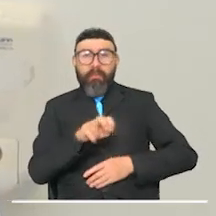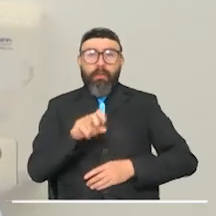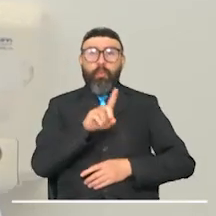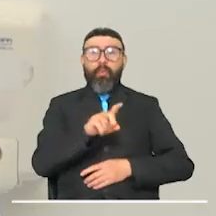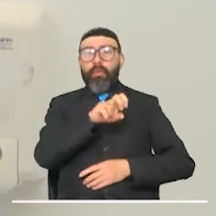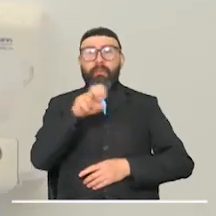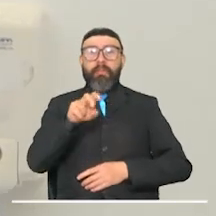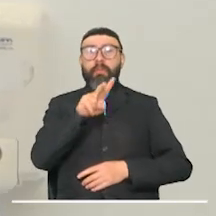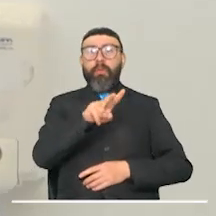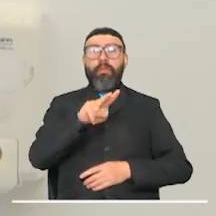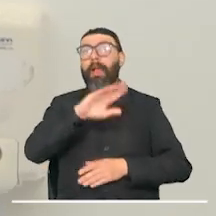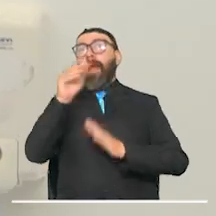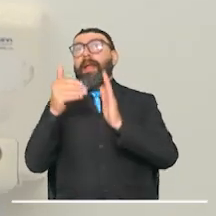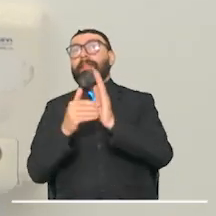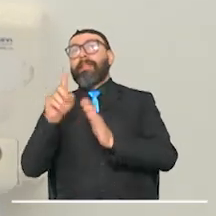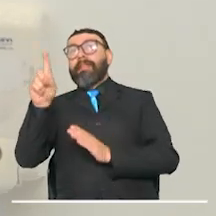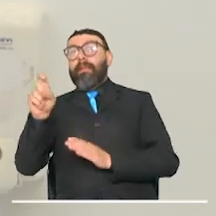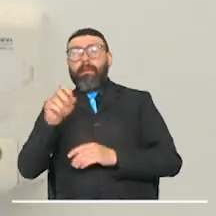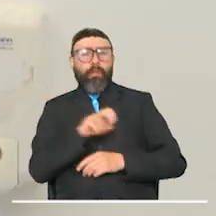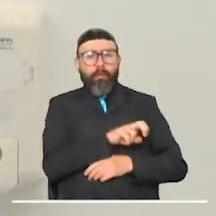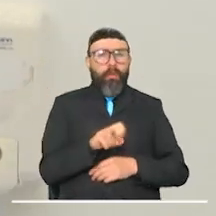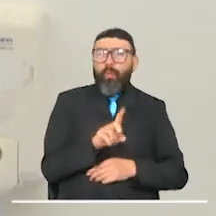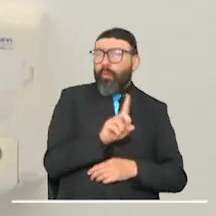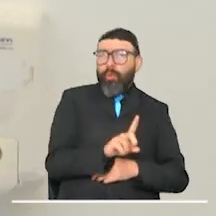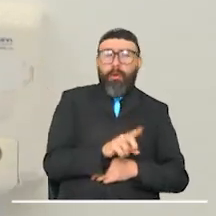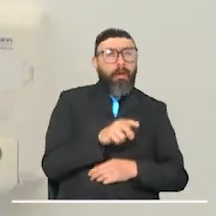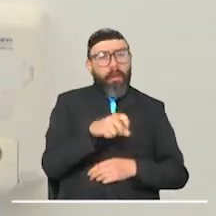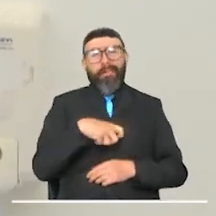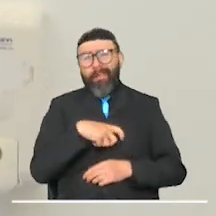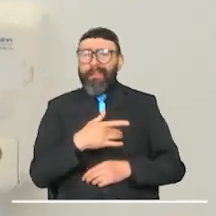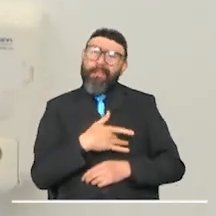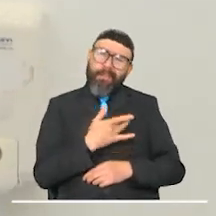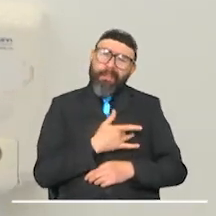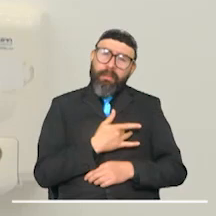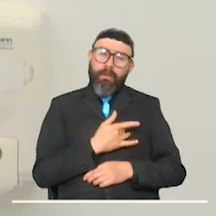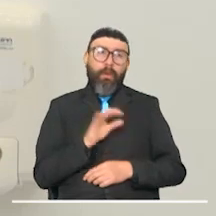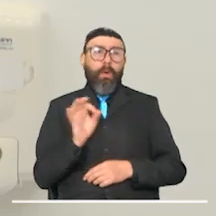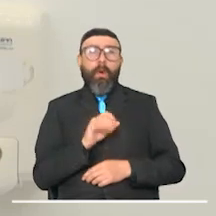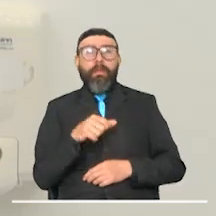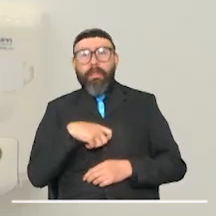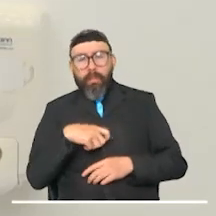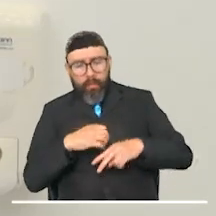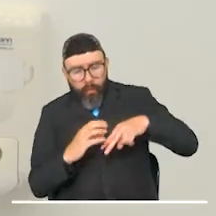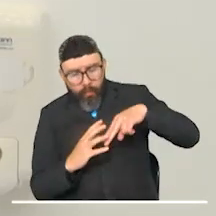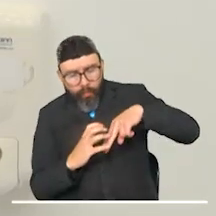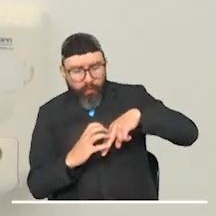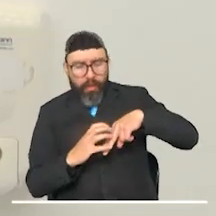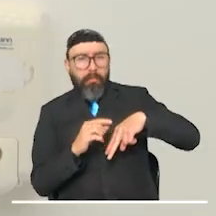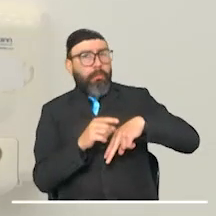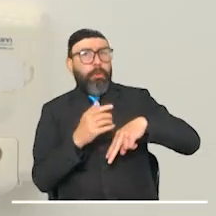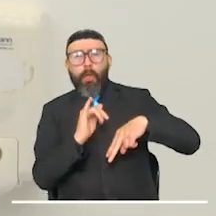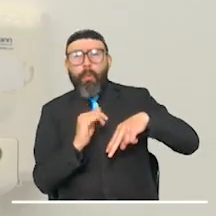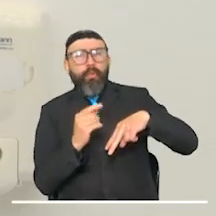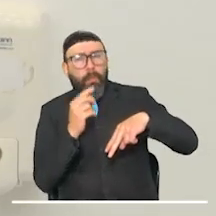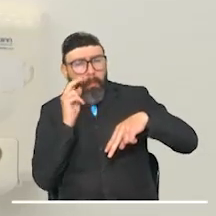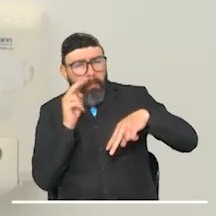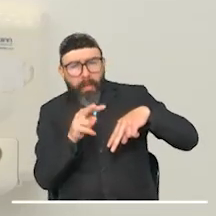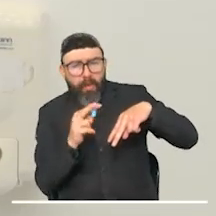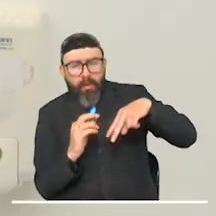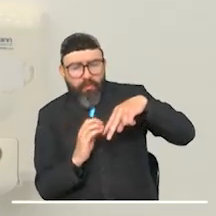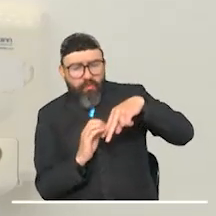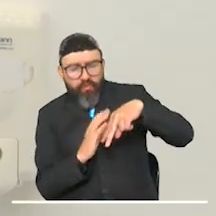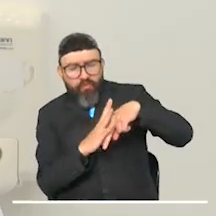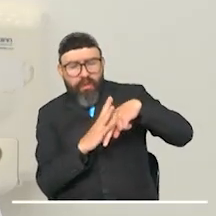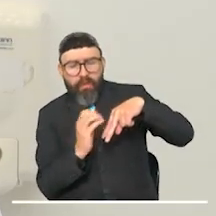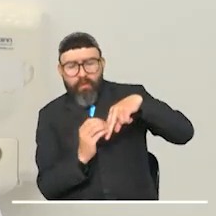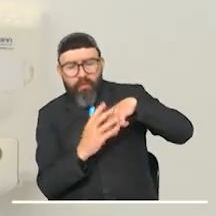cinco y seis un estadio uno es el paciente que tiene síntomas o paciente que tiene arañitas vasculares por lo tanto todo paciente con